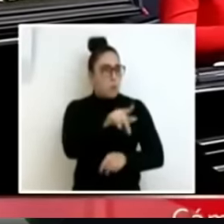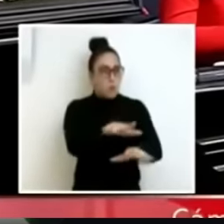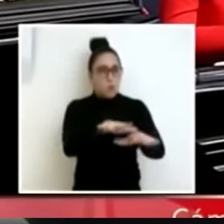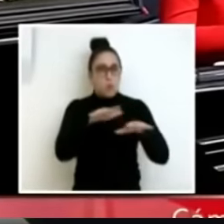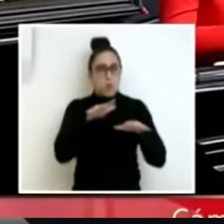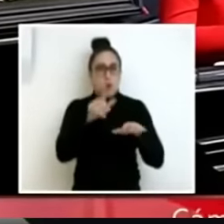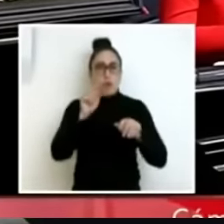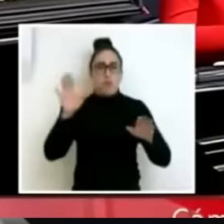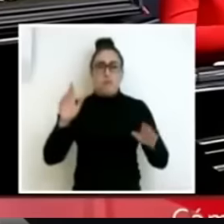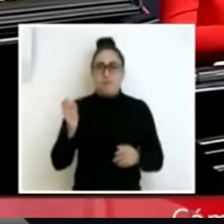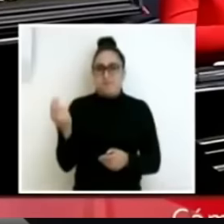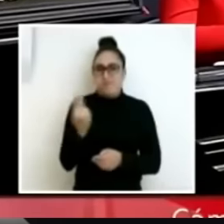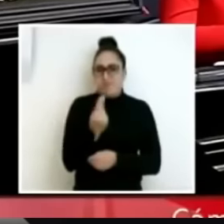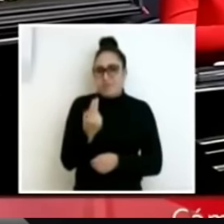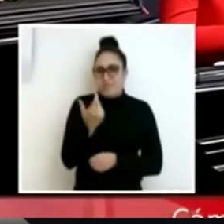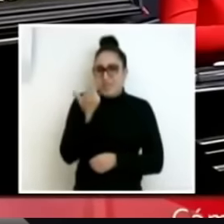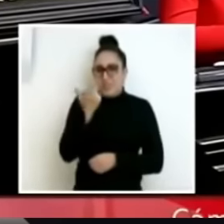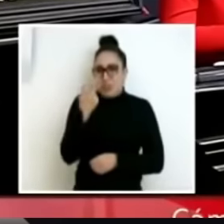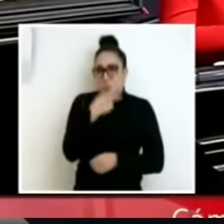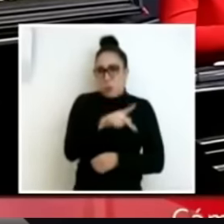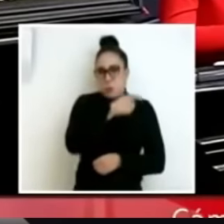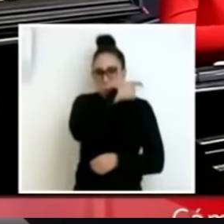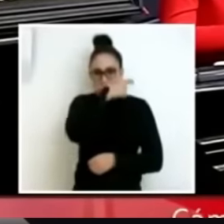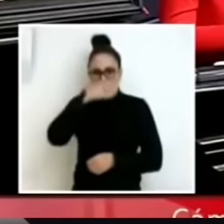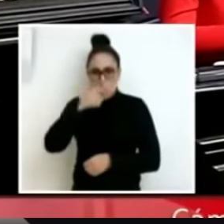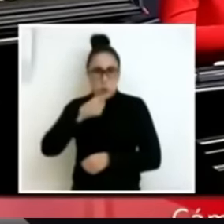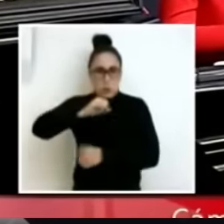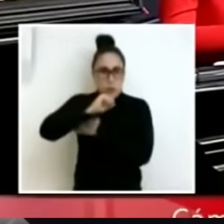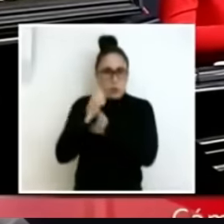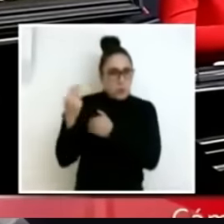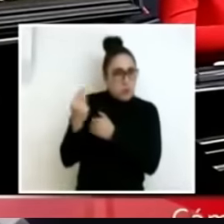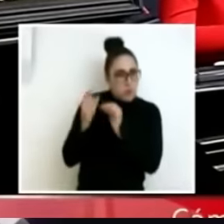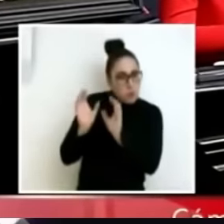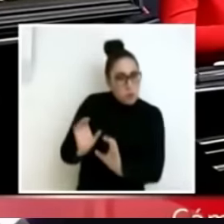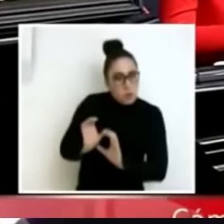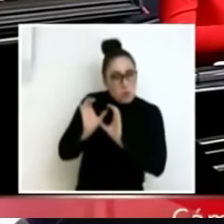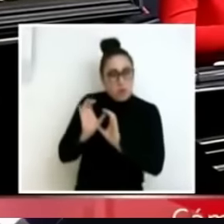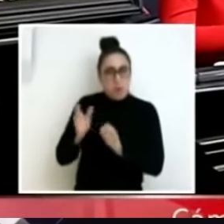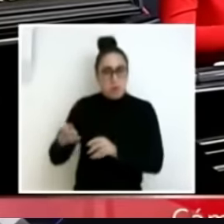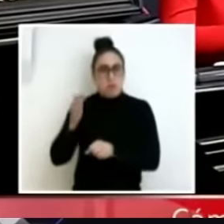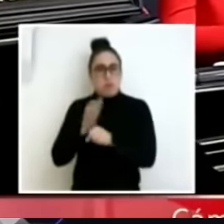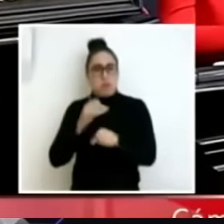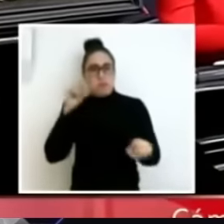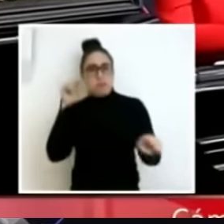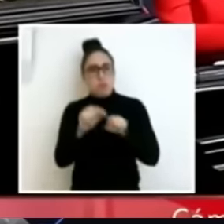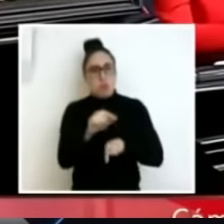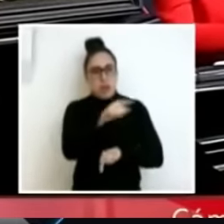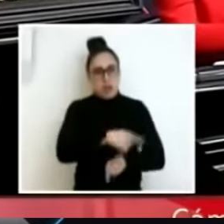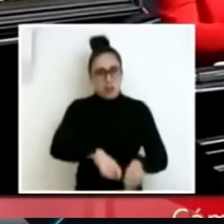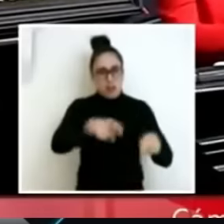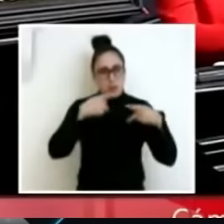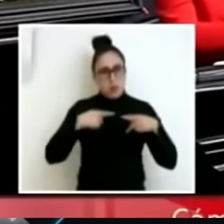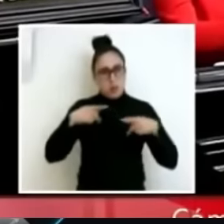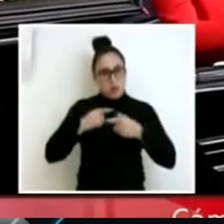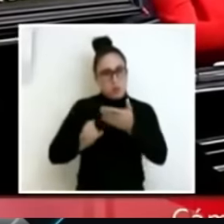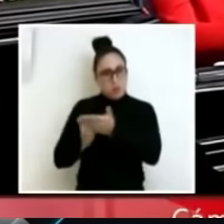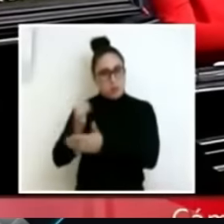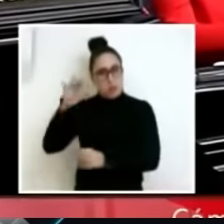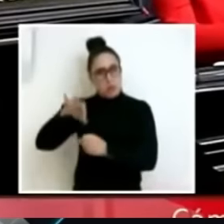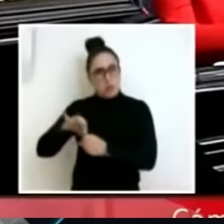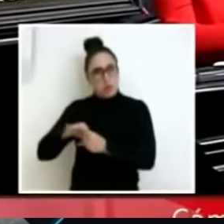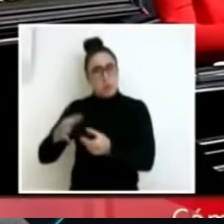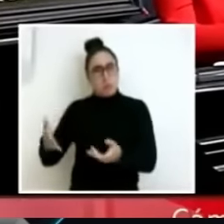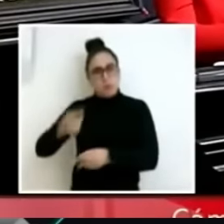muy clasistas cuando dicen que ¿cómo va a elegir el pueblo a los jueces? Pues ¿qué se cree la